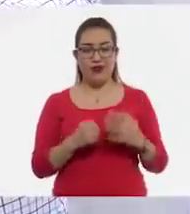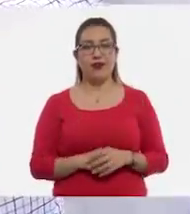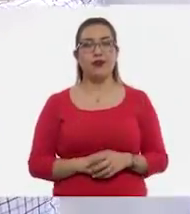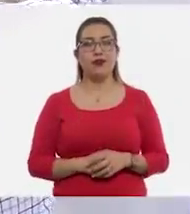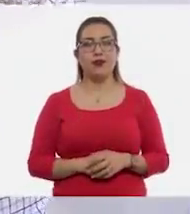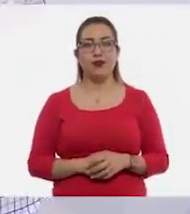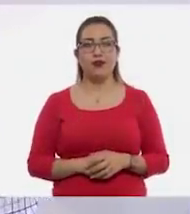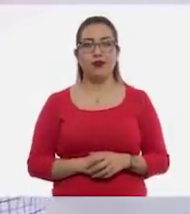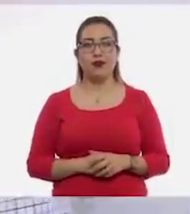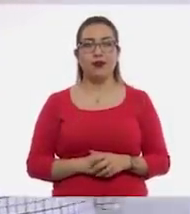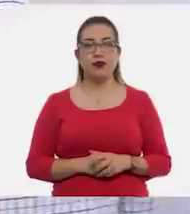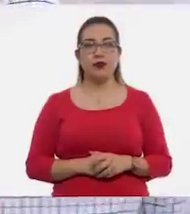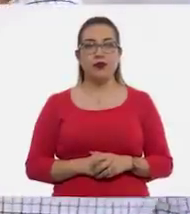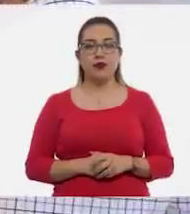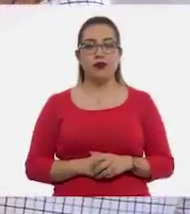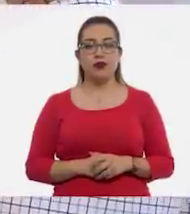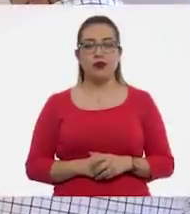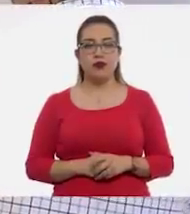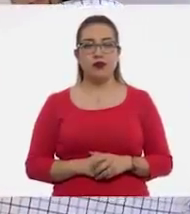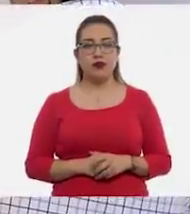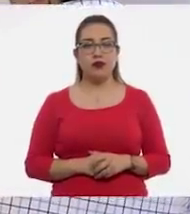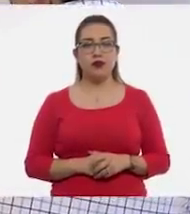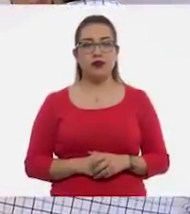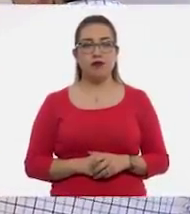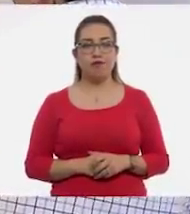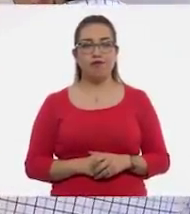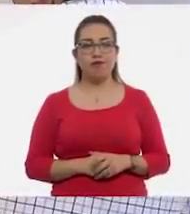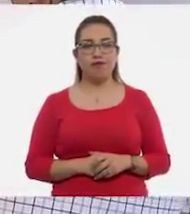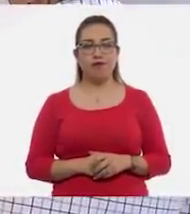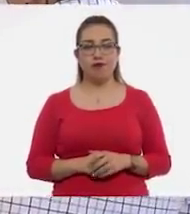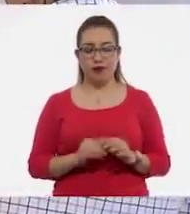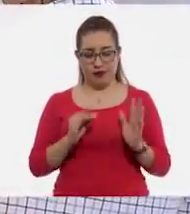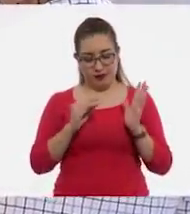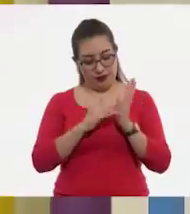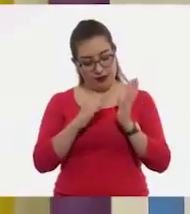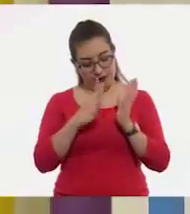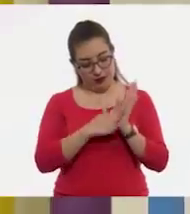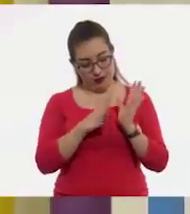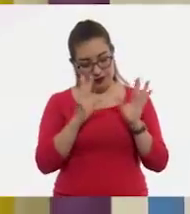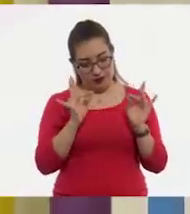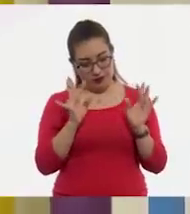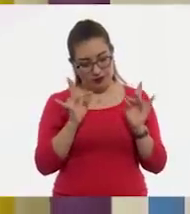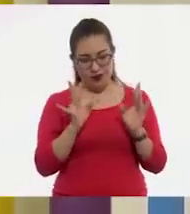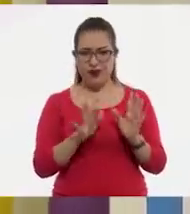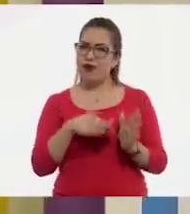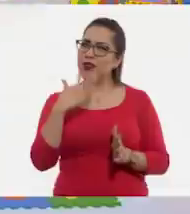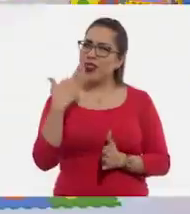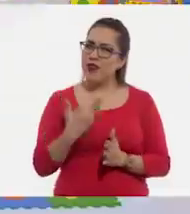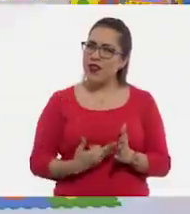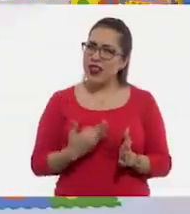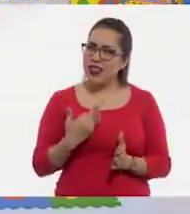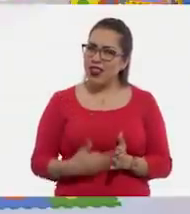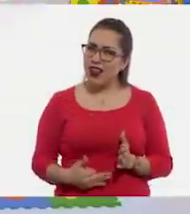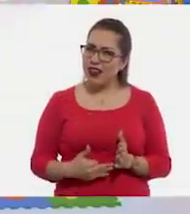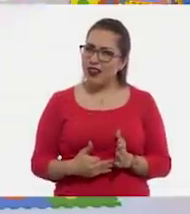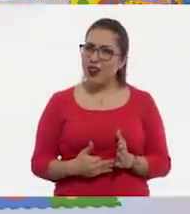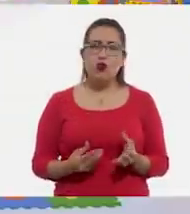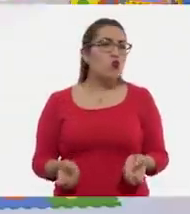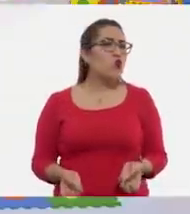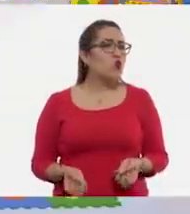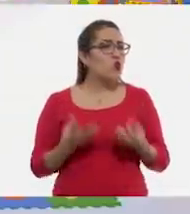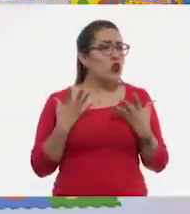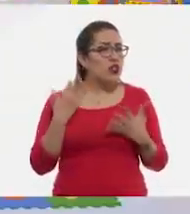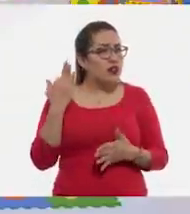9 decenas llevamos aquí. A ver, voy a hacerle un doblez. ¿Y nos falta? Nos faltan, ¿cuántas